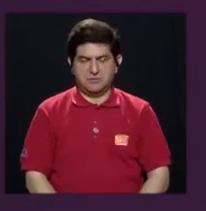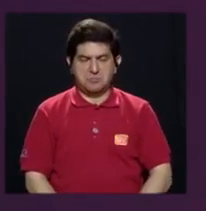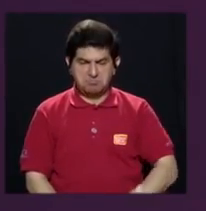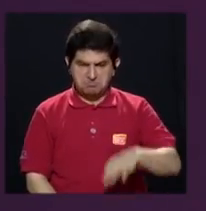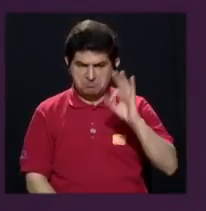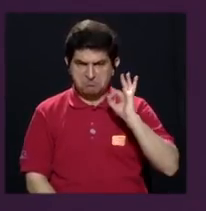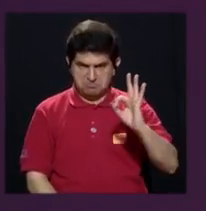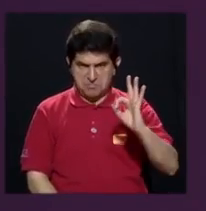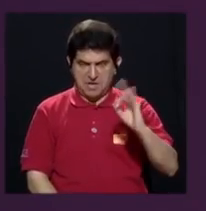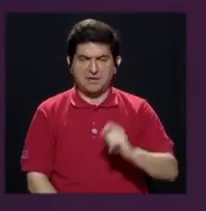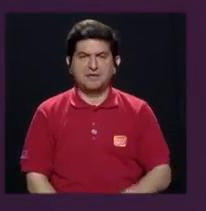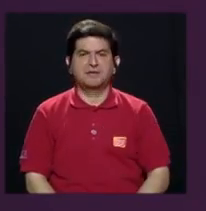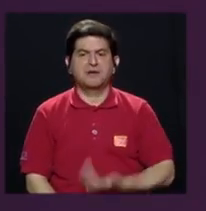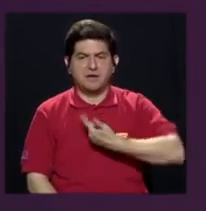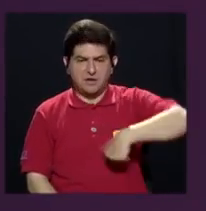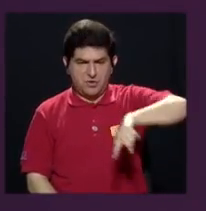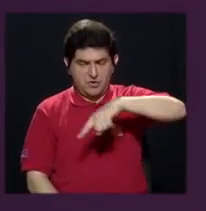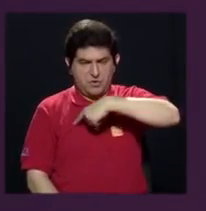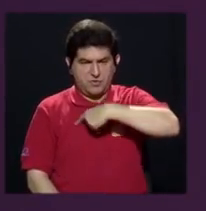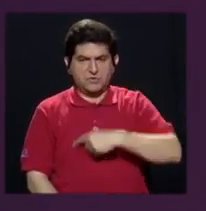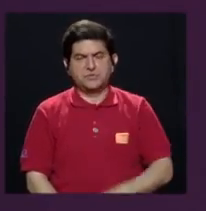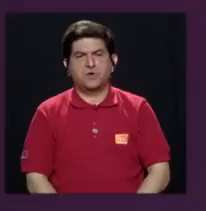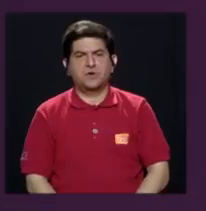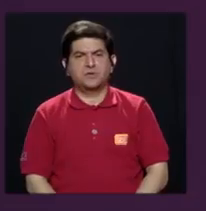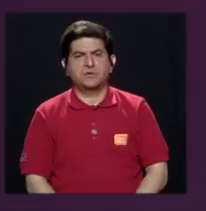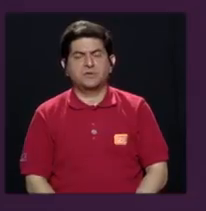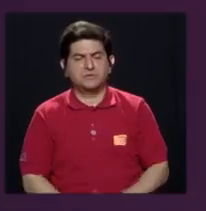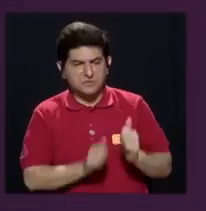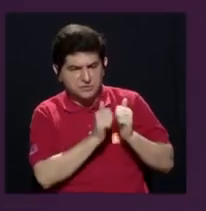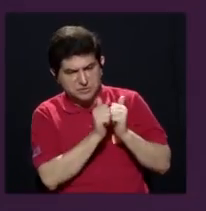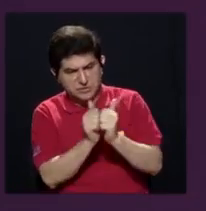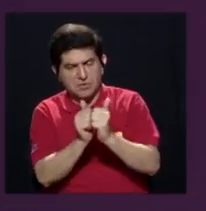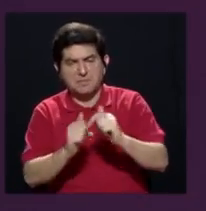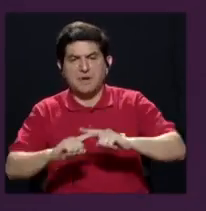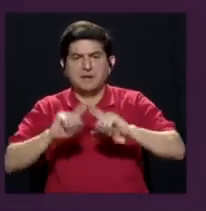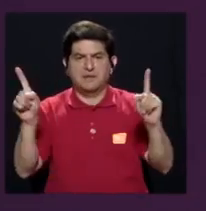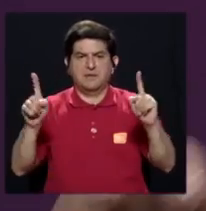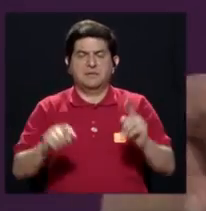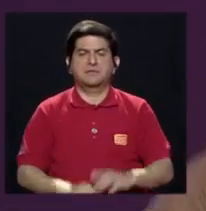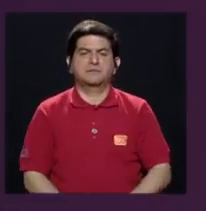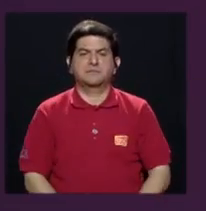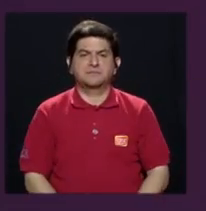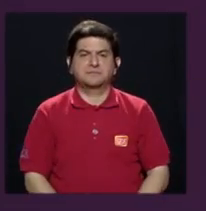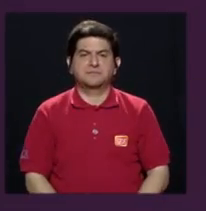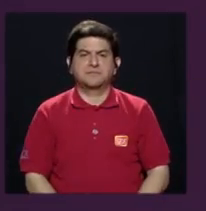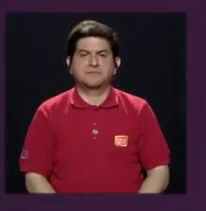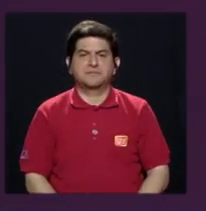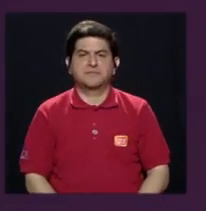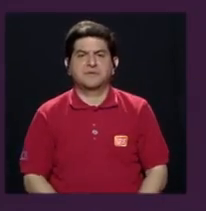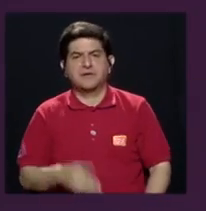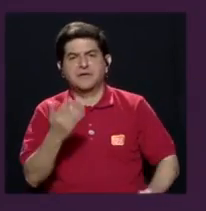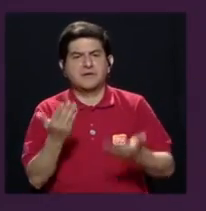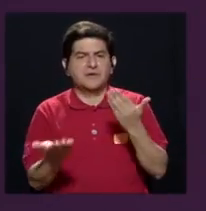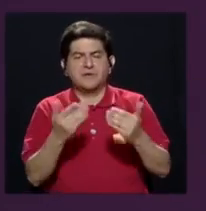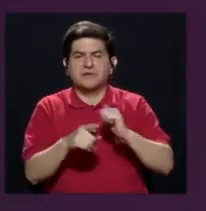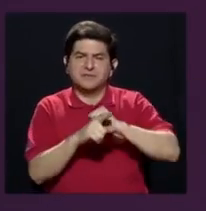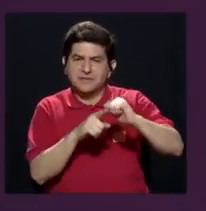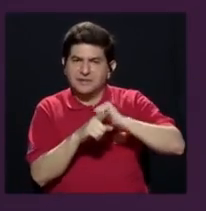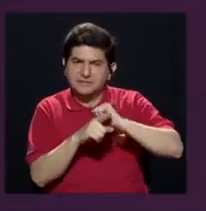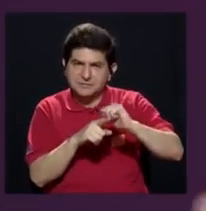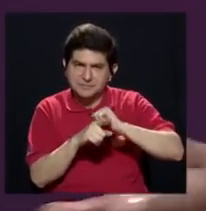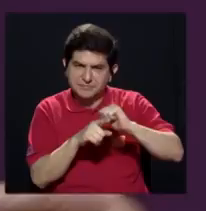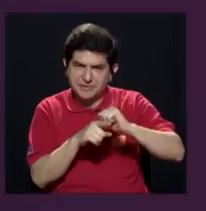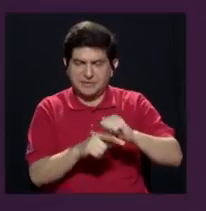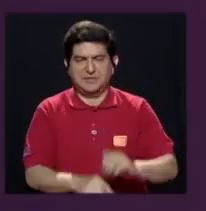bien vamos a ir y vamos a bañar pero no pero que se quede que se practique